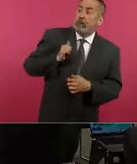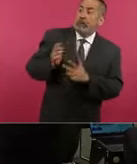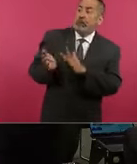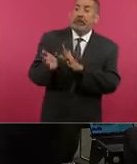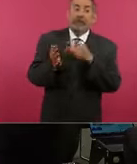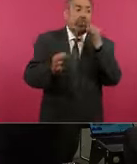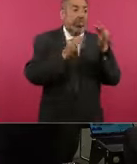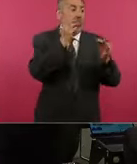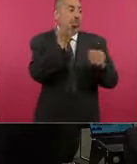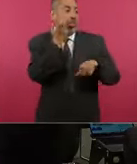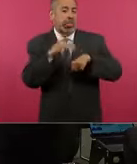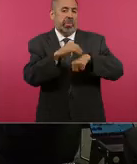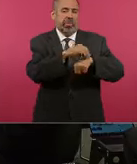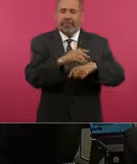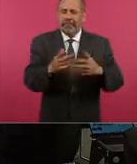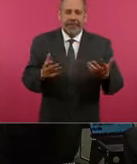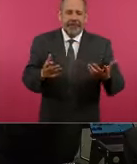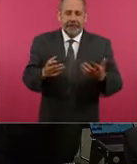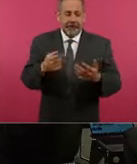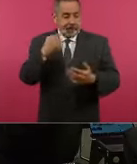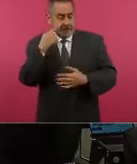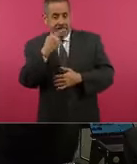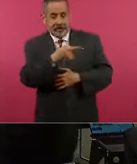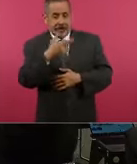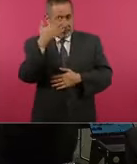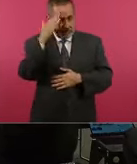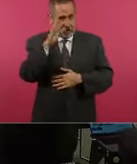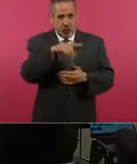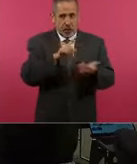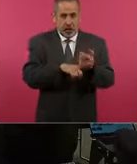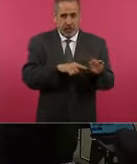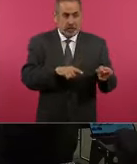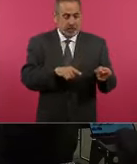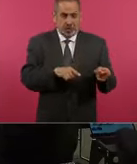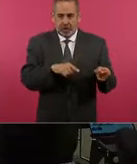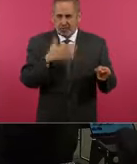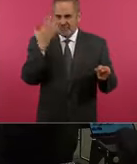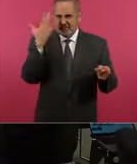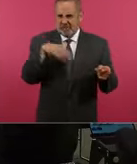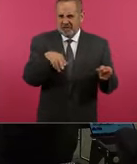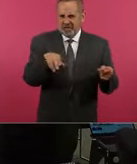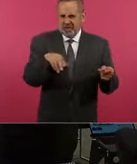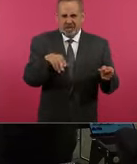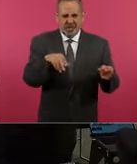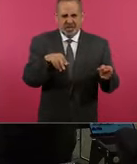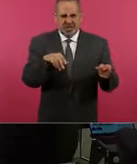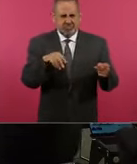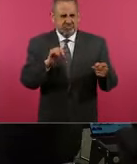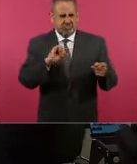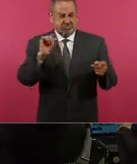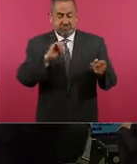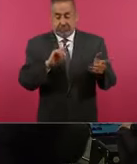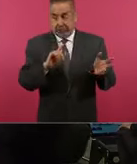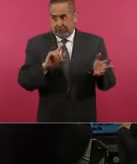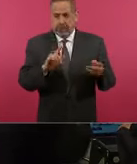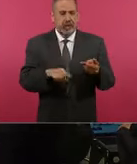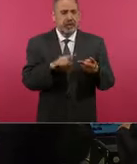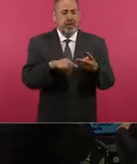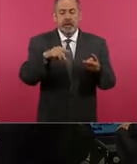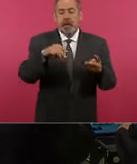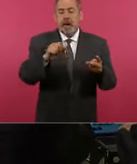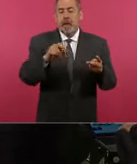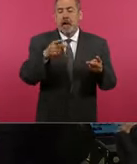Aquí vemos a la señora, que ahora es astronauta, en la pantalla, al dirigente del PAN, Marco Cortés,